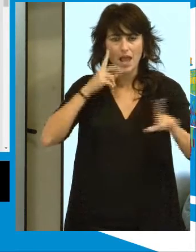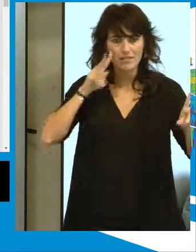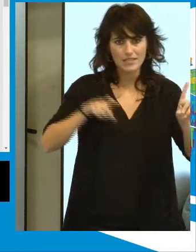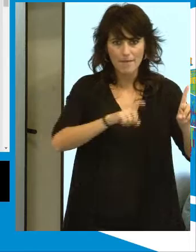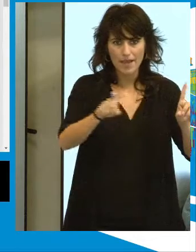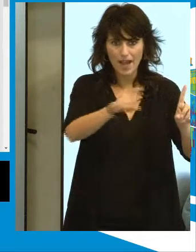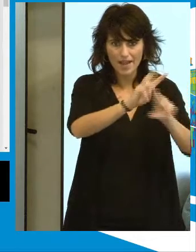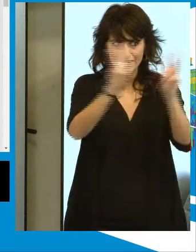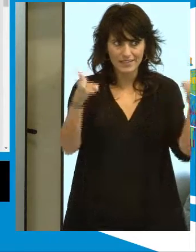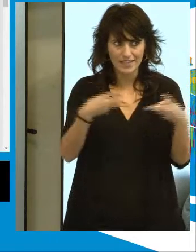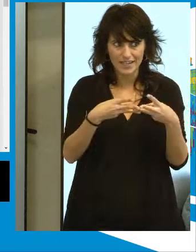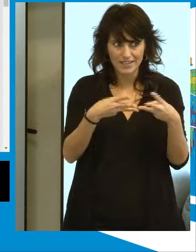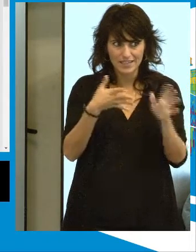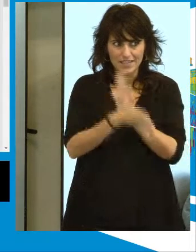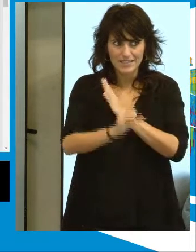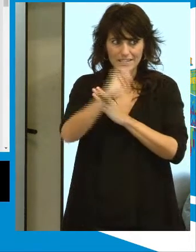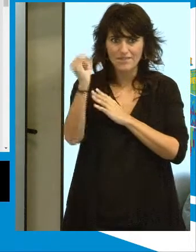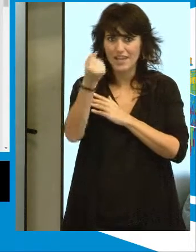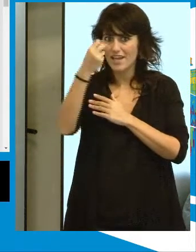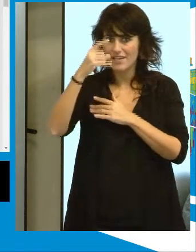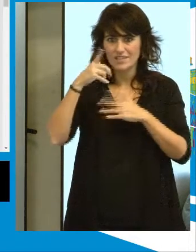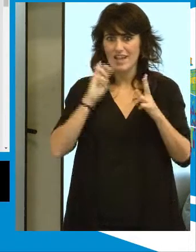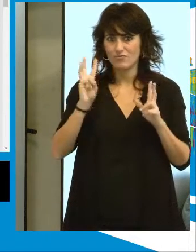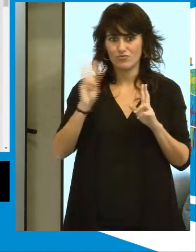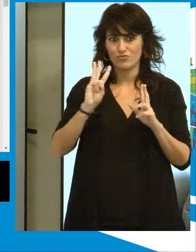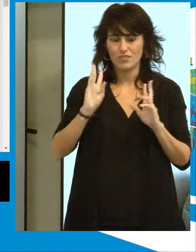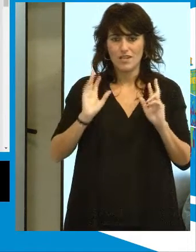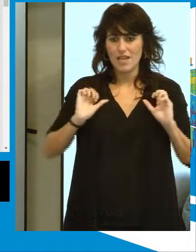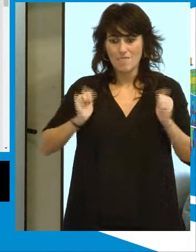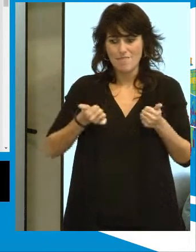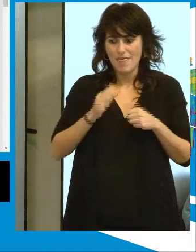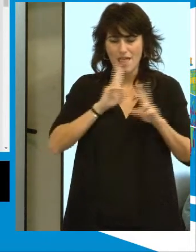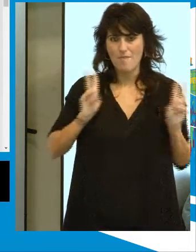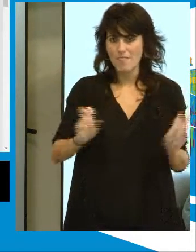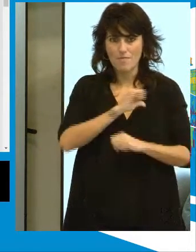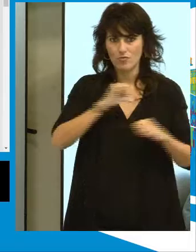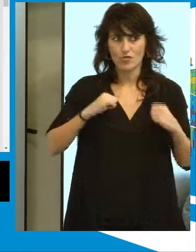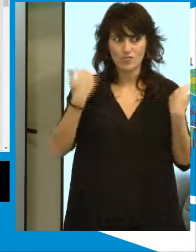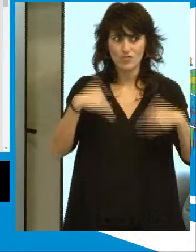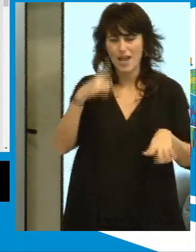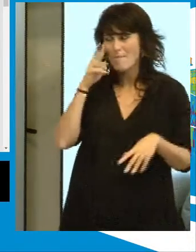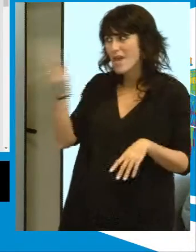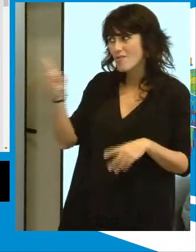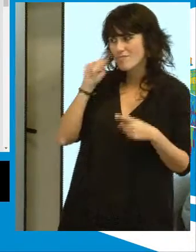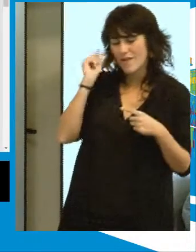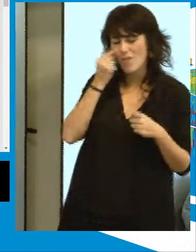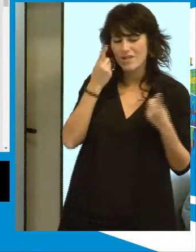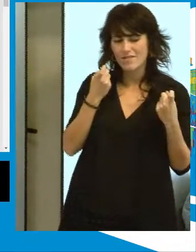Internet, es autónomo. Claro, sí, sí. Tú ten en cuenta...